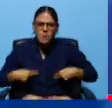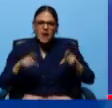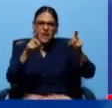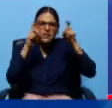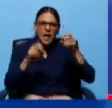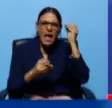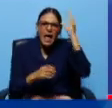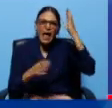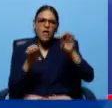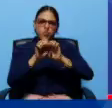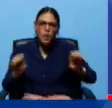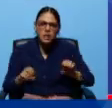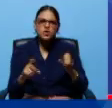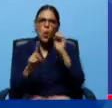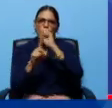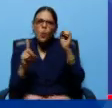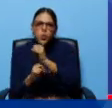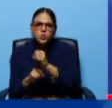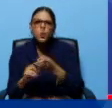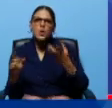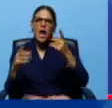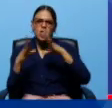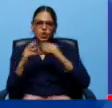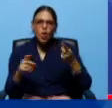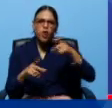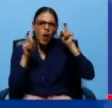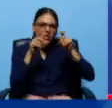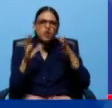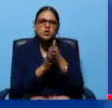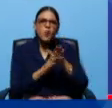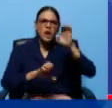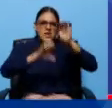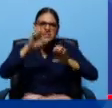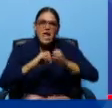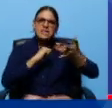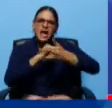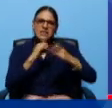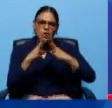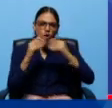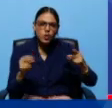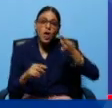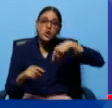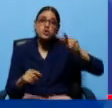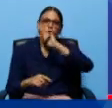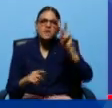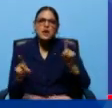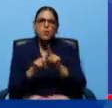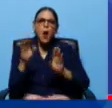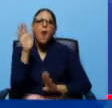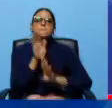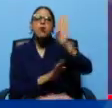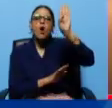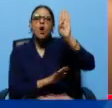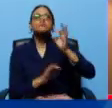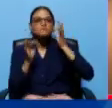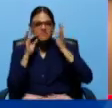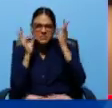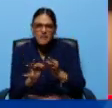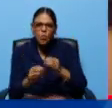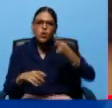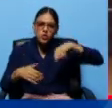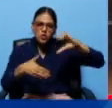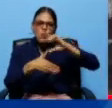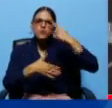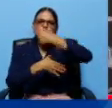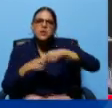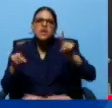educación, con su cultura, con su educación científica y tecnológica, Venezuela se va a disparar en Sudamérica como